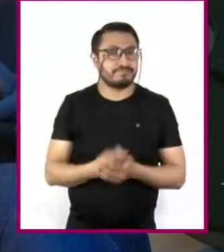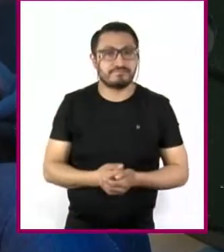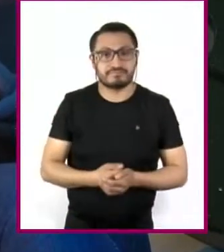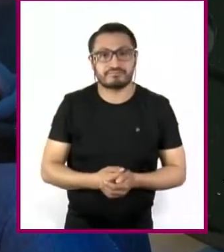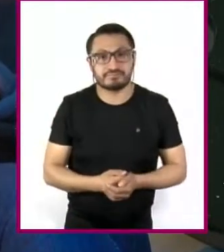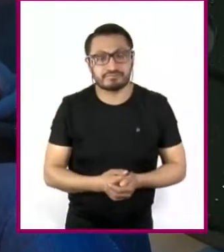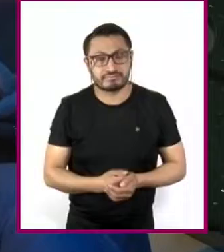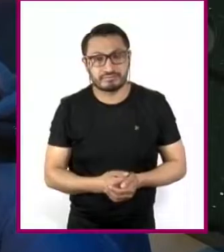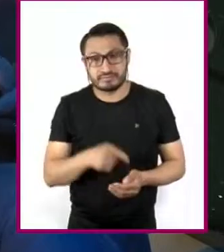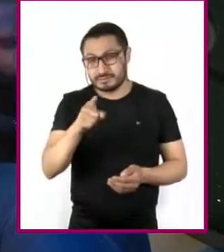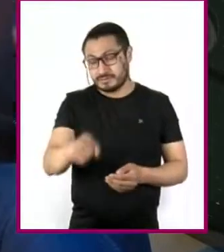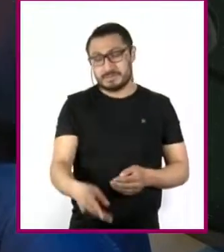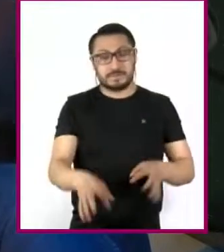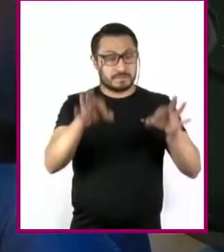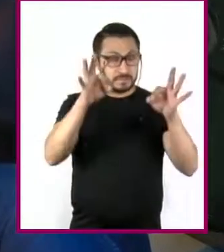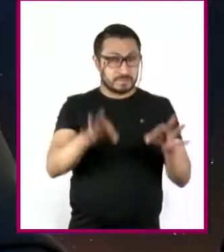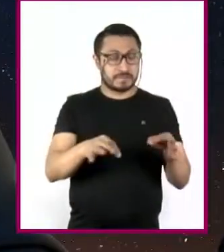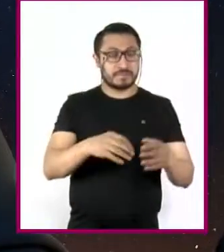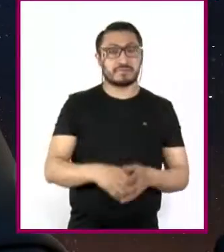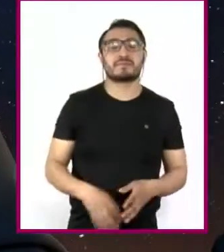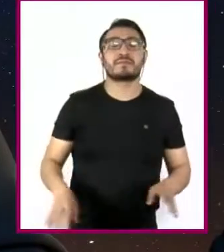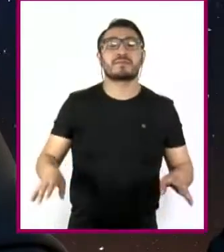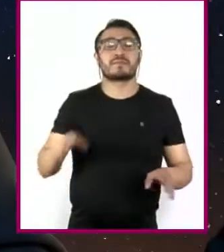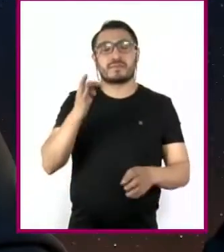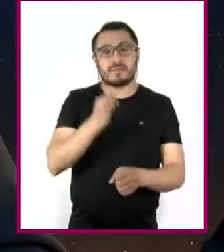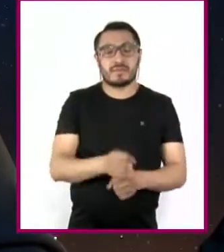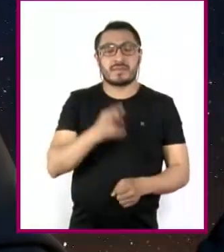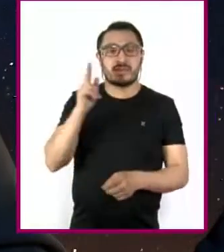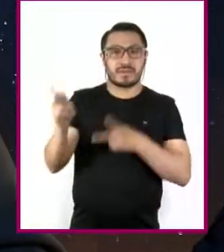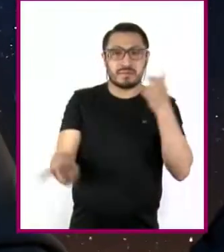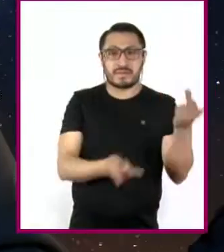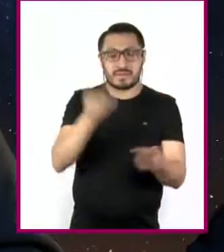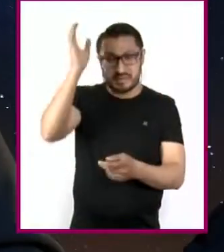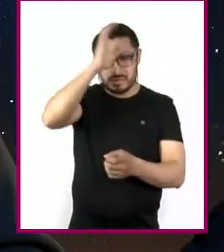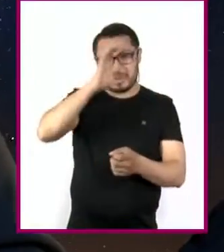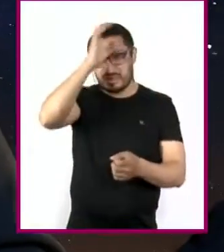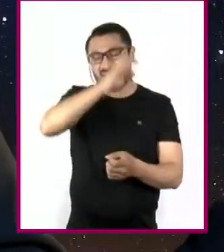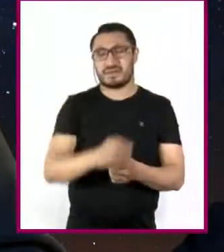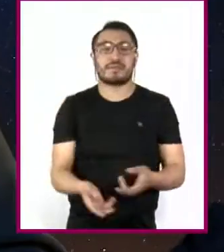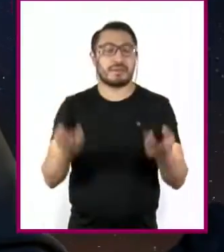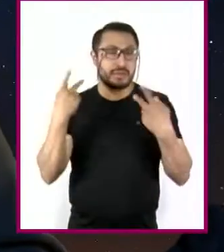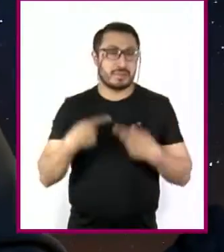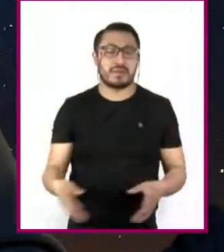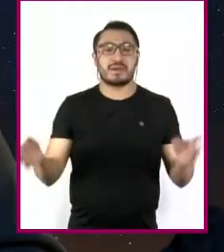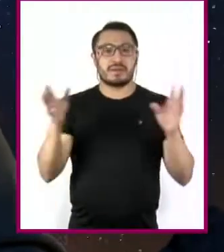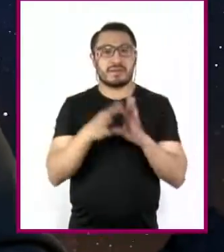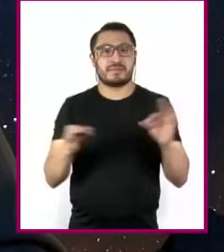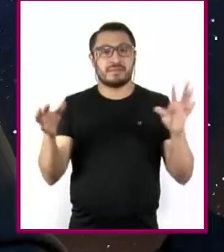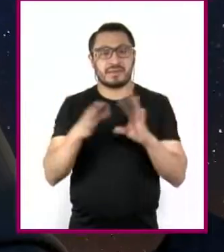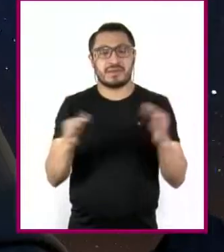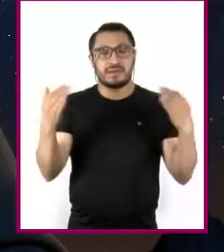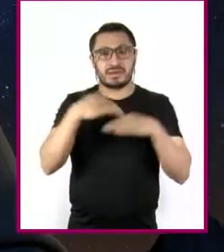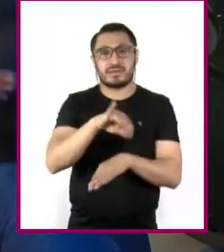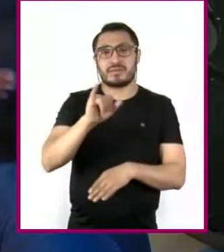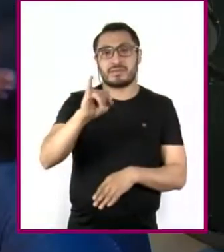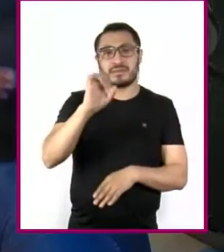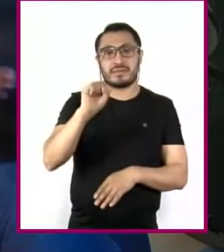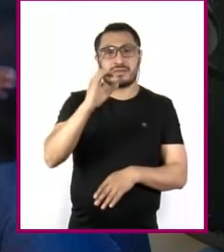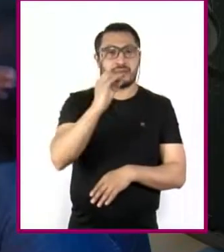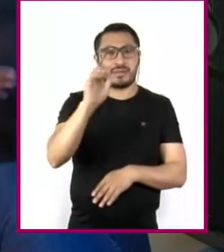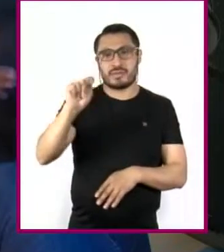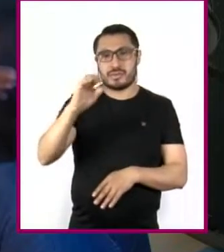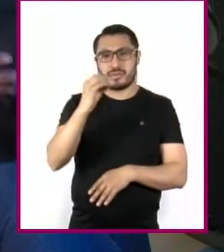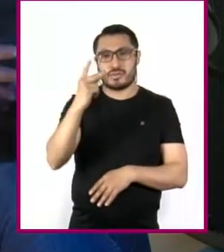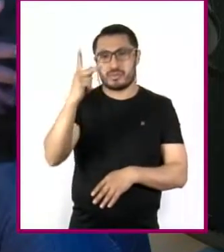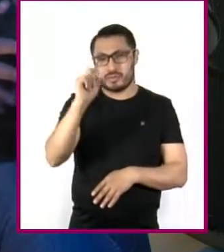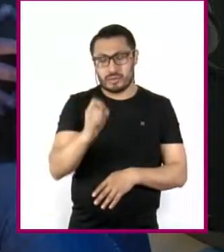que te aplicaste, Memo? ¿Qué te parece si le preguntamos a algún científico? Alguien que nos pueda explicar más sobre los isótopos. Pues